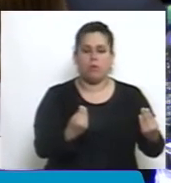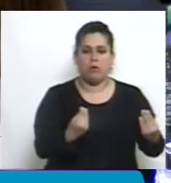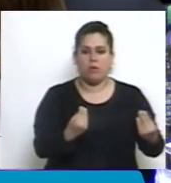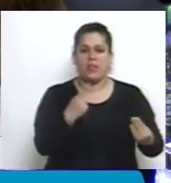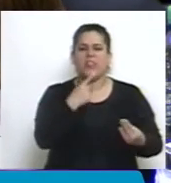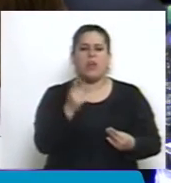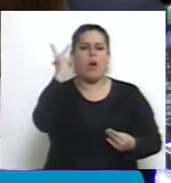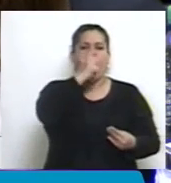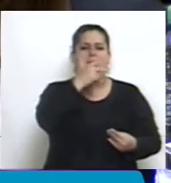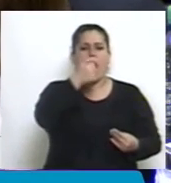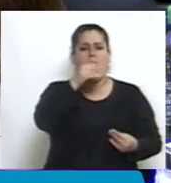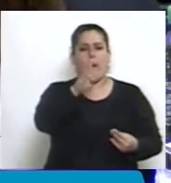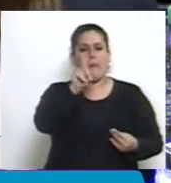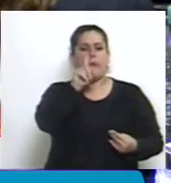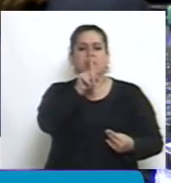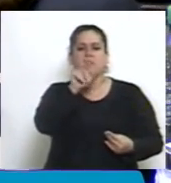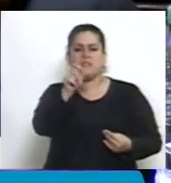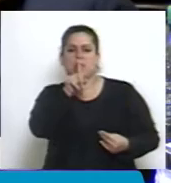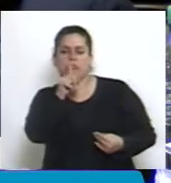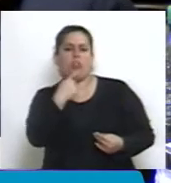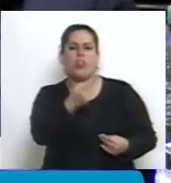hábitat, no digo de vivienda.